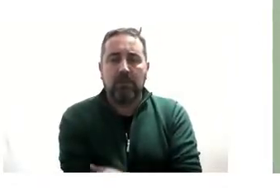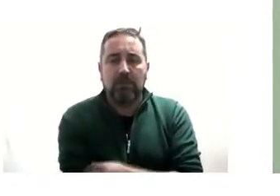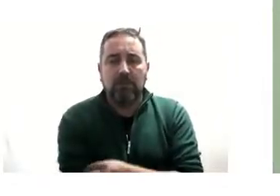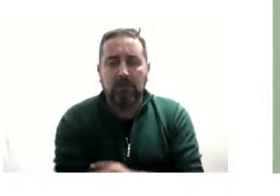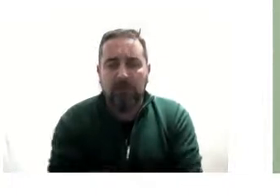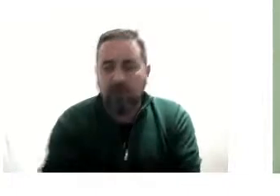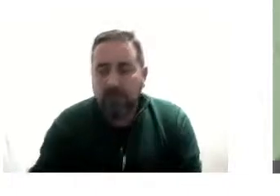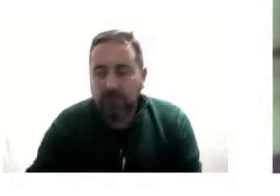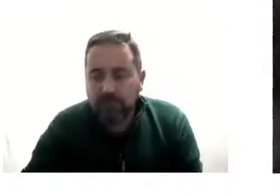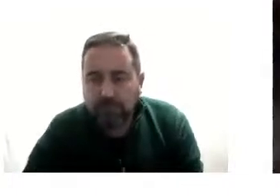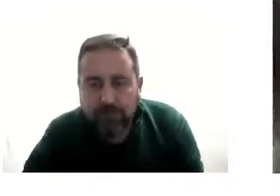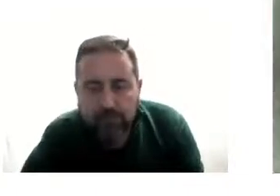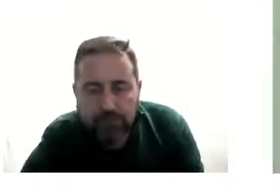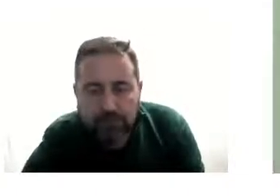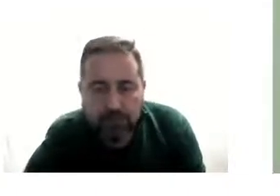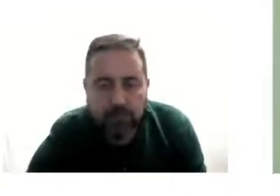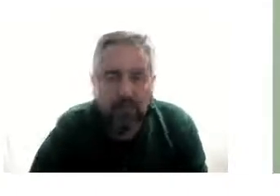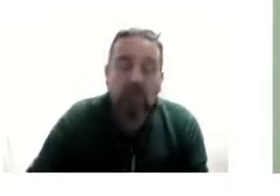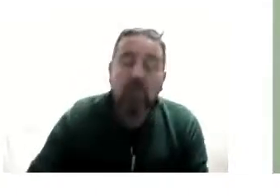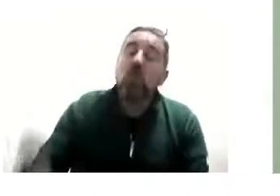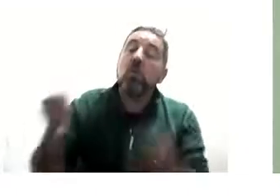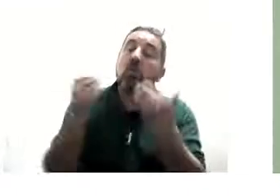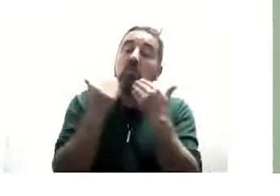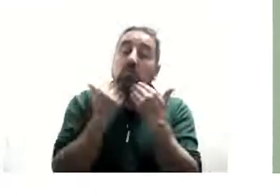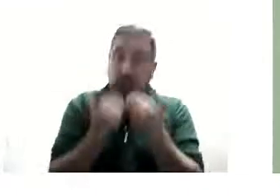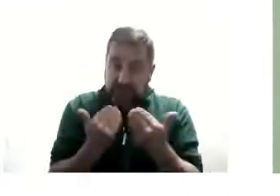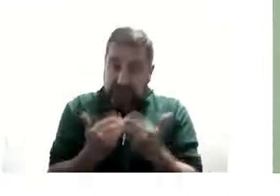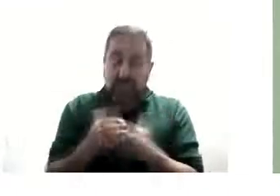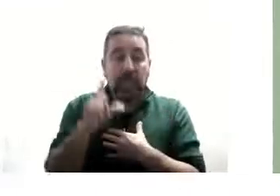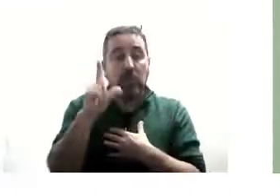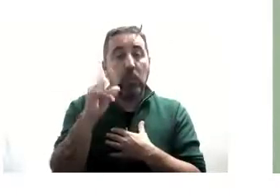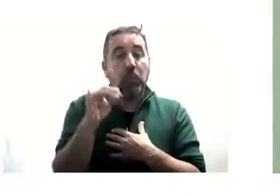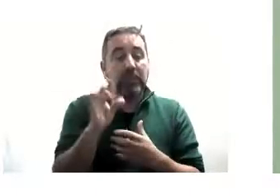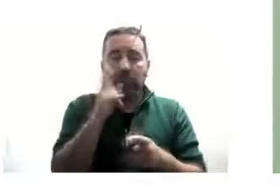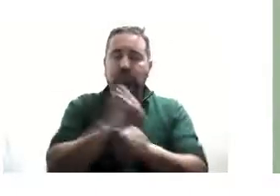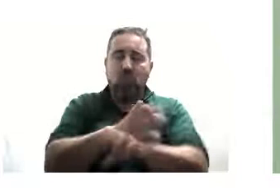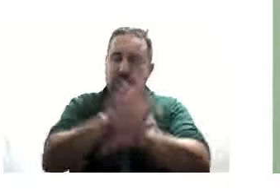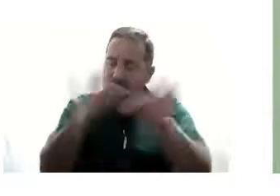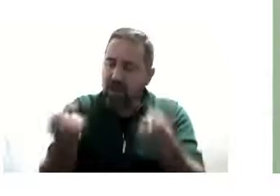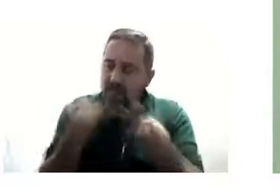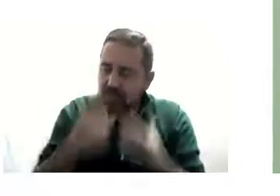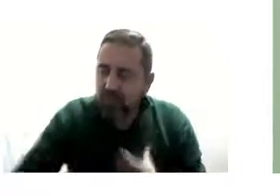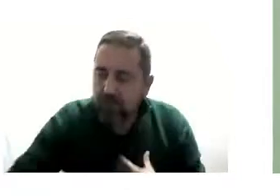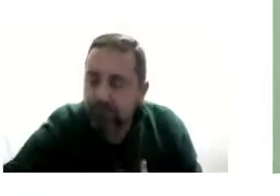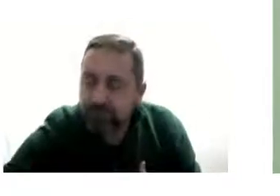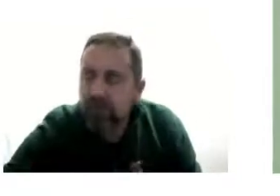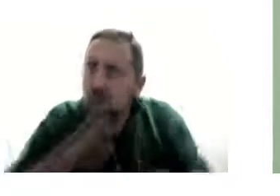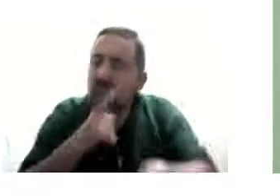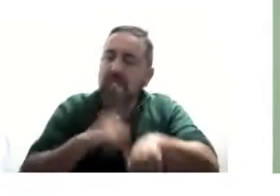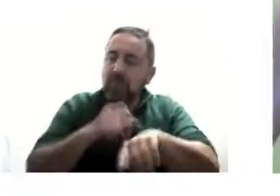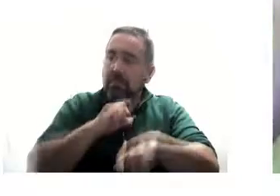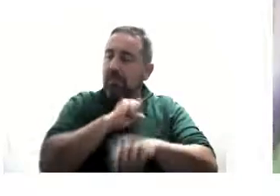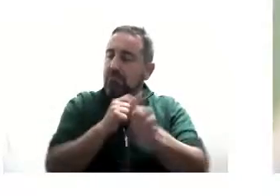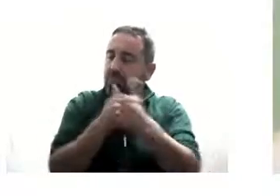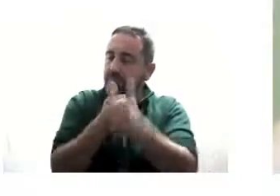A ver, muy bien, pues muchísimas gracias, Luis, por ser tan claro, por ceñirte al tiempo.